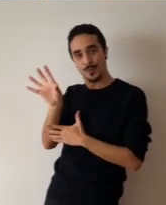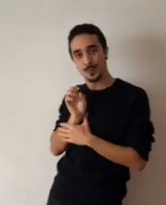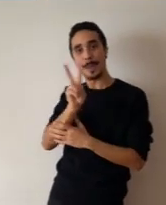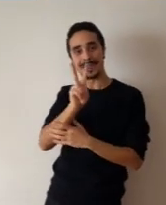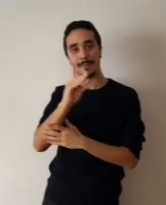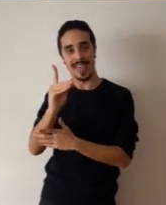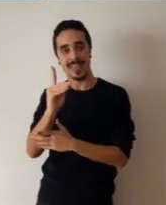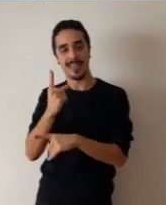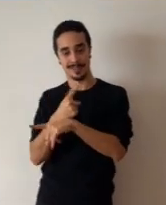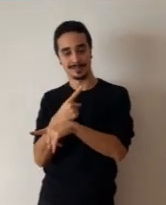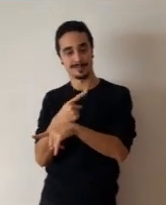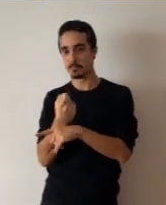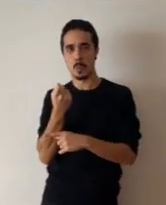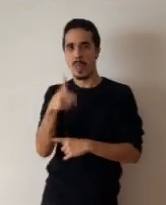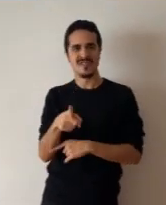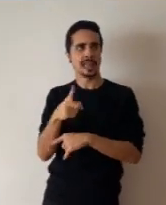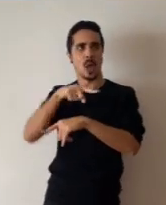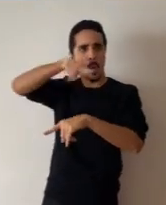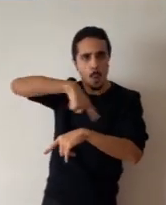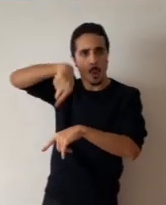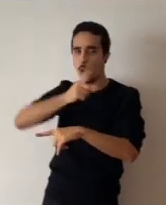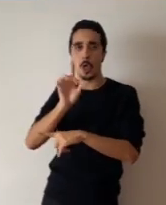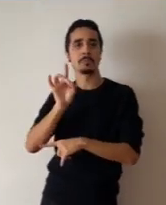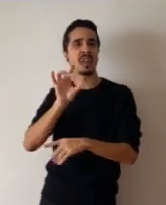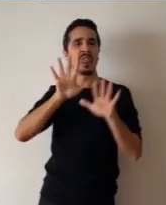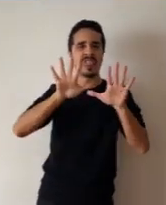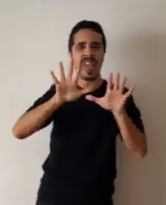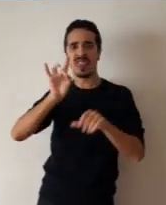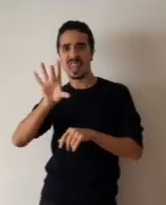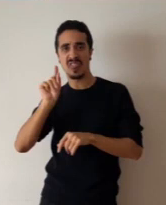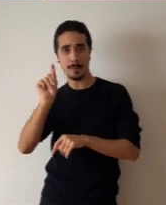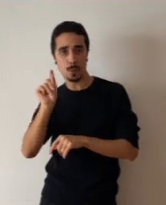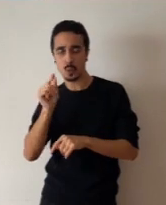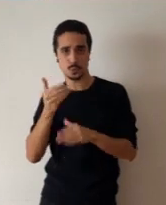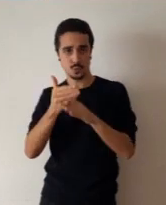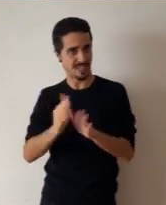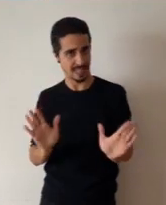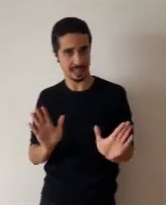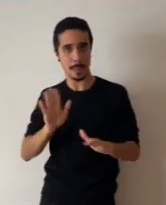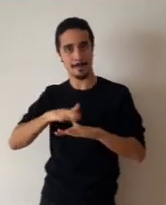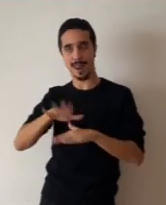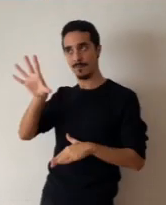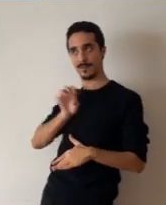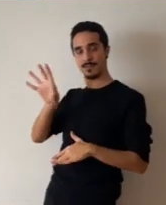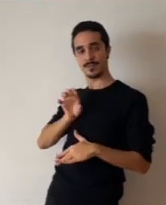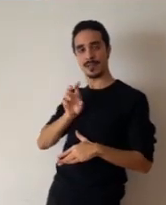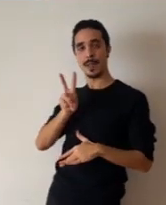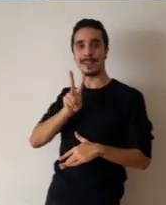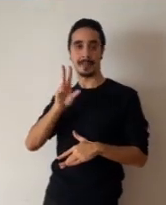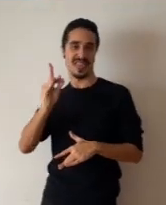sintetiza la vitamina D. No hay que estar horas, con 10 o 15 minutos que nos dé el sol es suficiente para sintetizar la